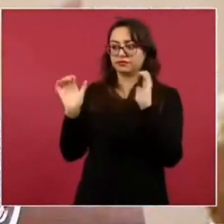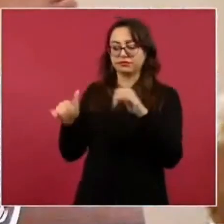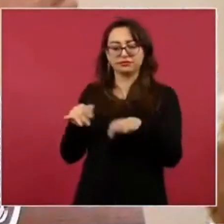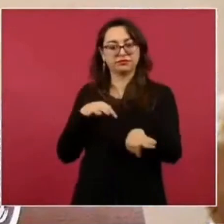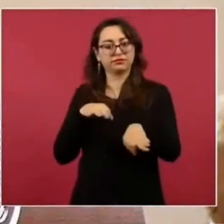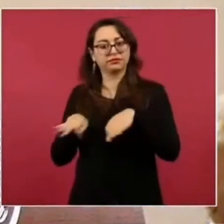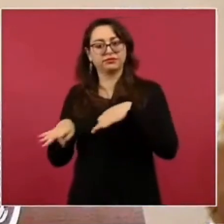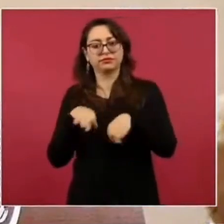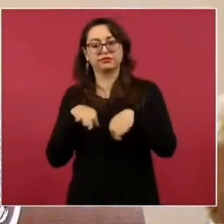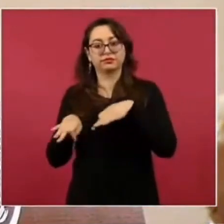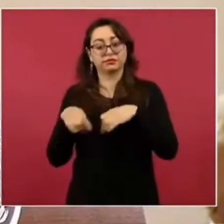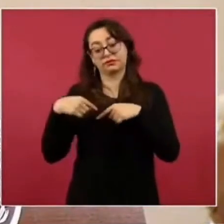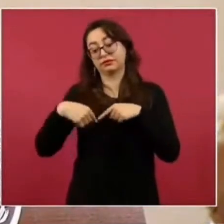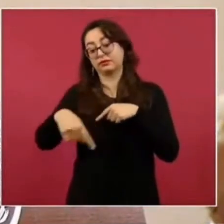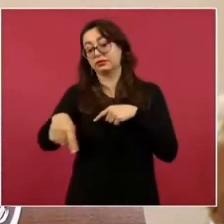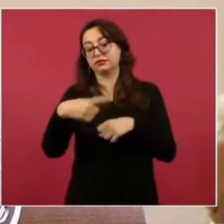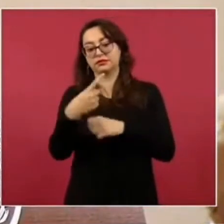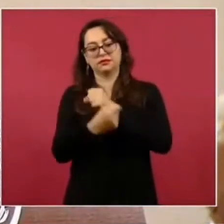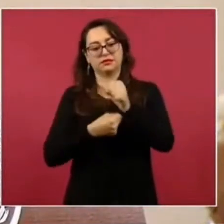porque este año es clave.